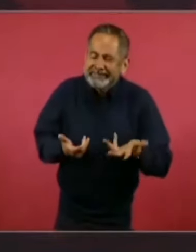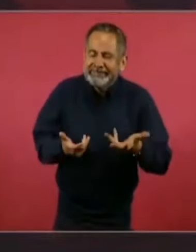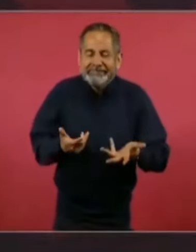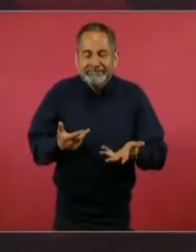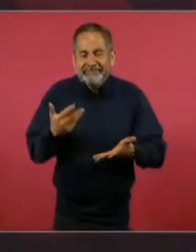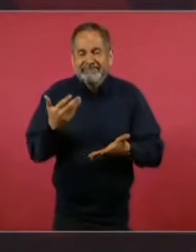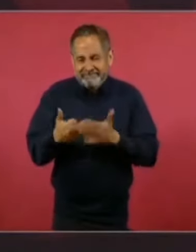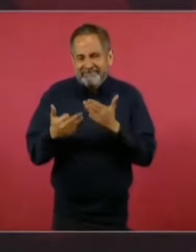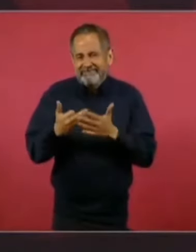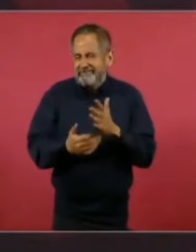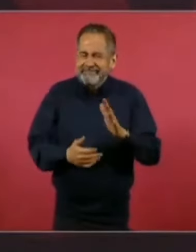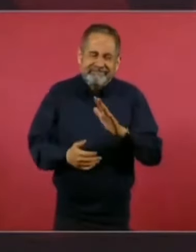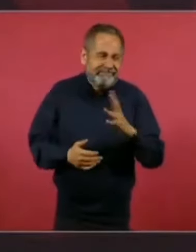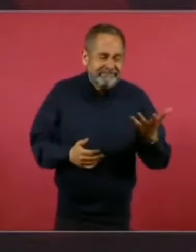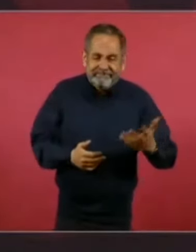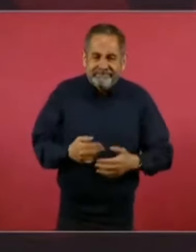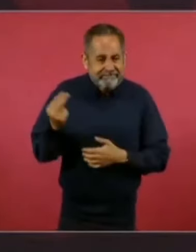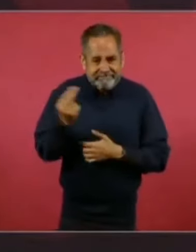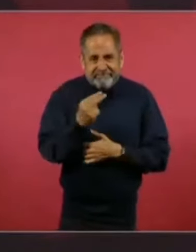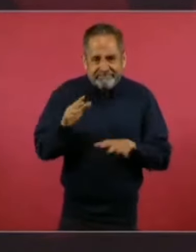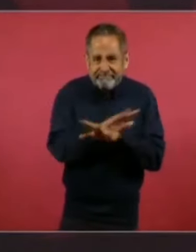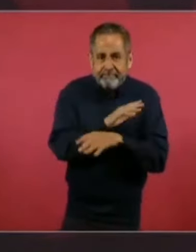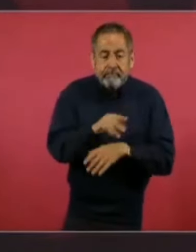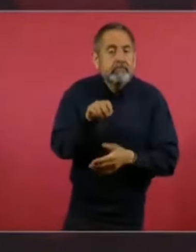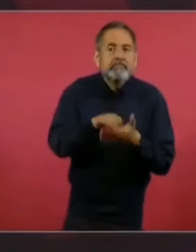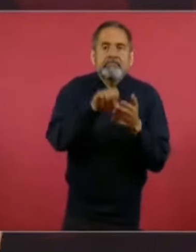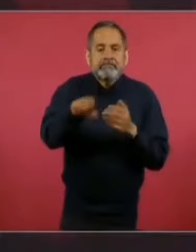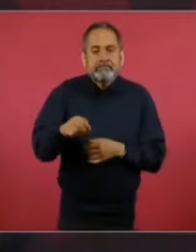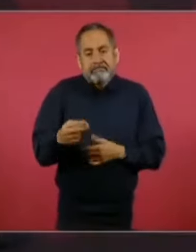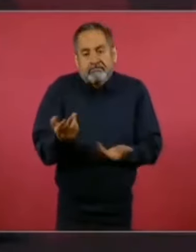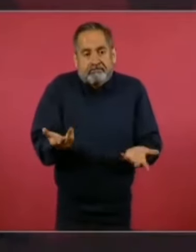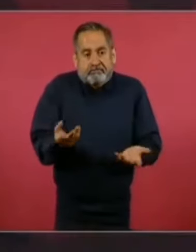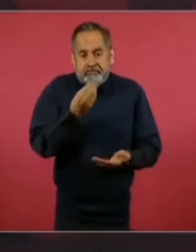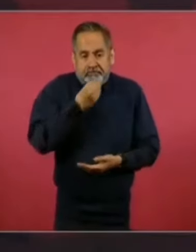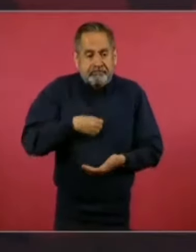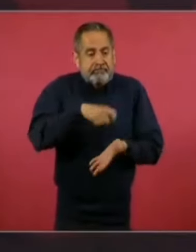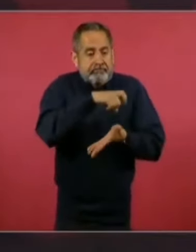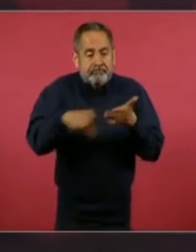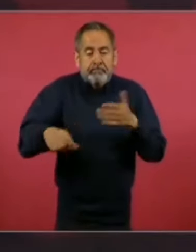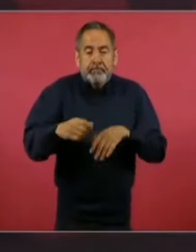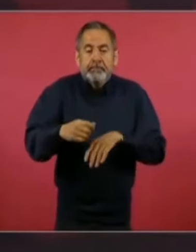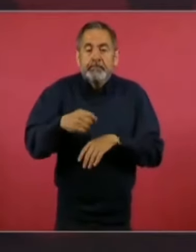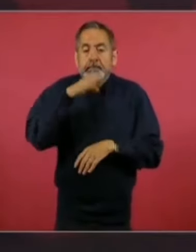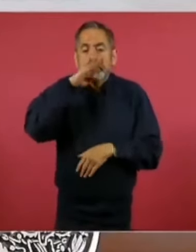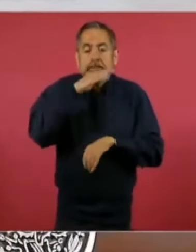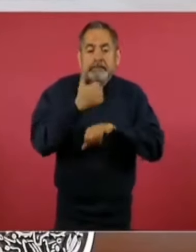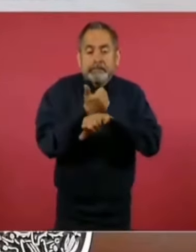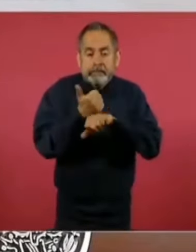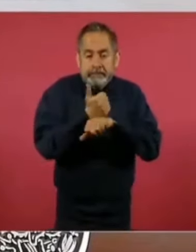Somos, decía yo, dependientes en maíz amarillo.